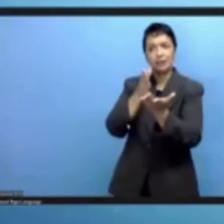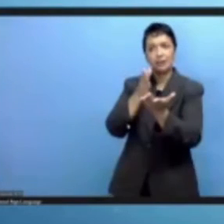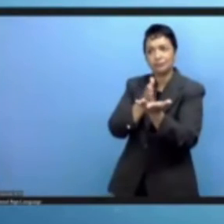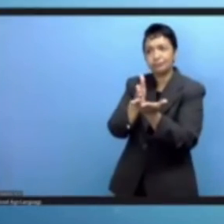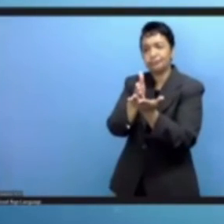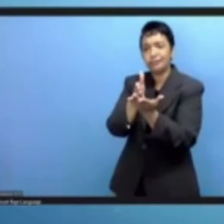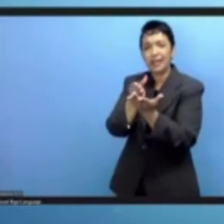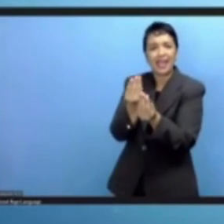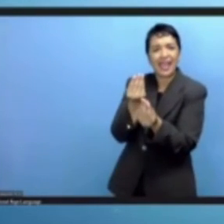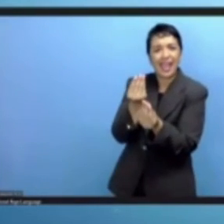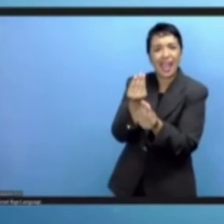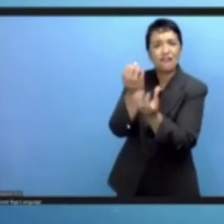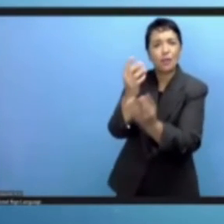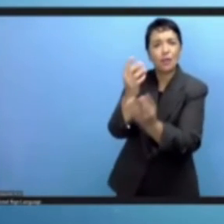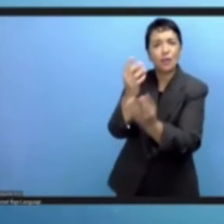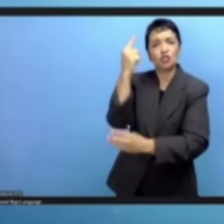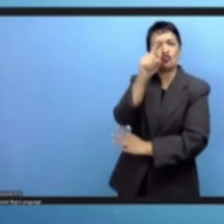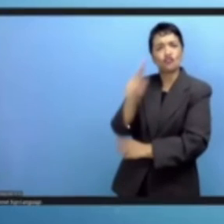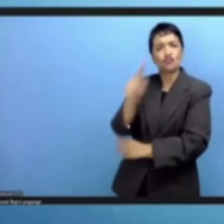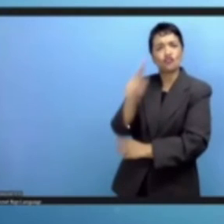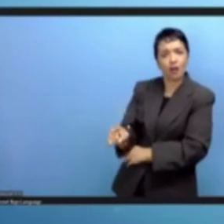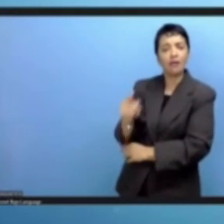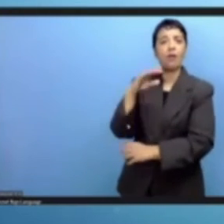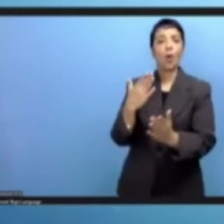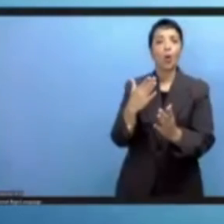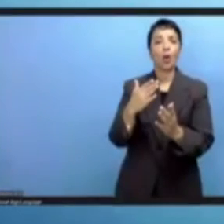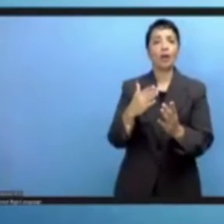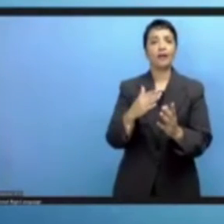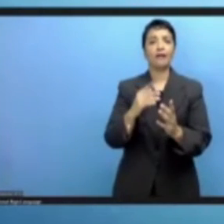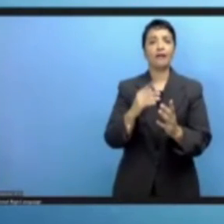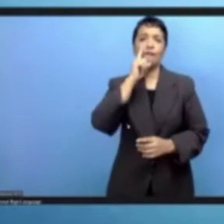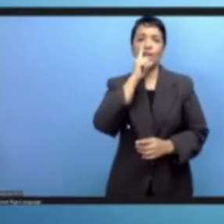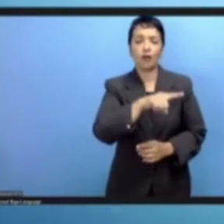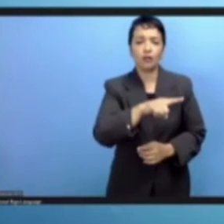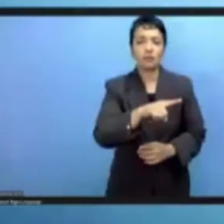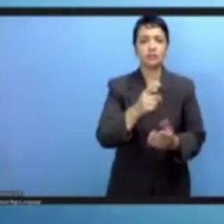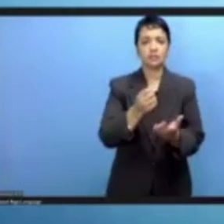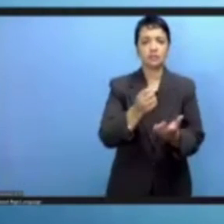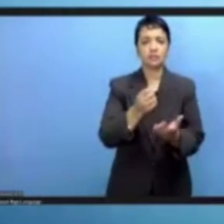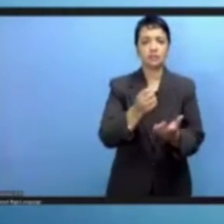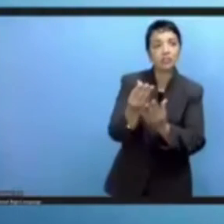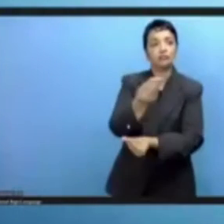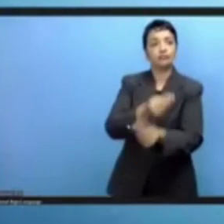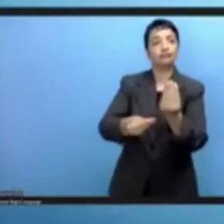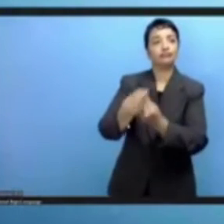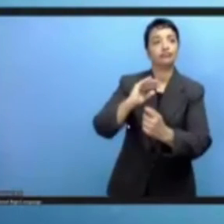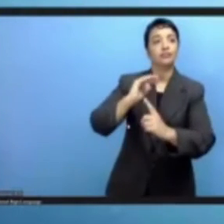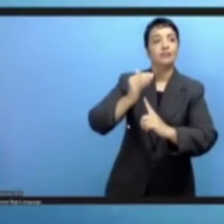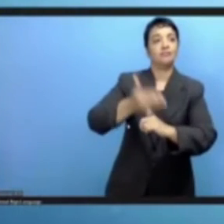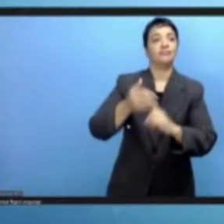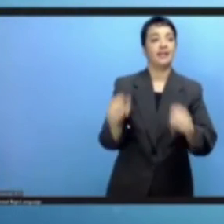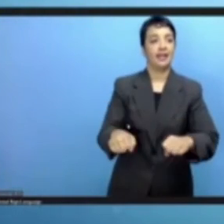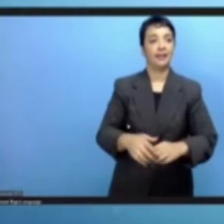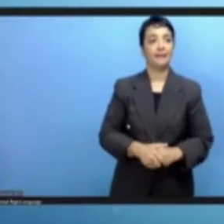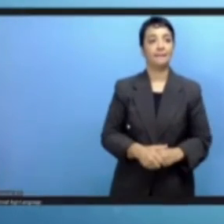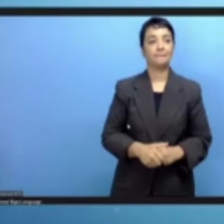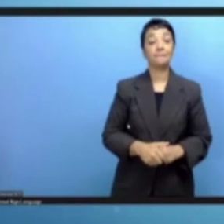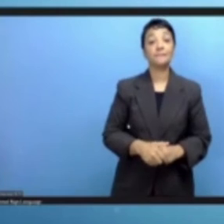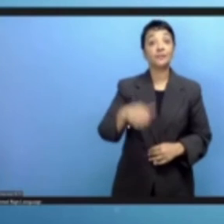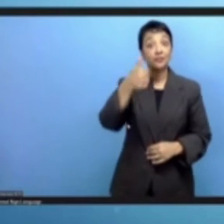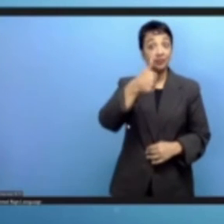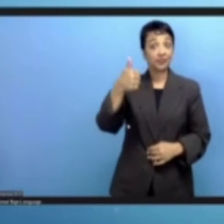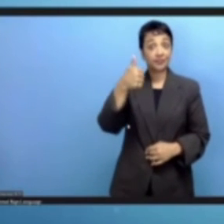darle un marco a las ideas el comportamiento en la divulgación de información errónea y rumores por parte de las personas